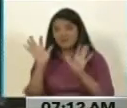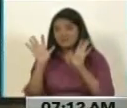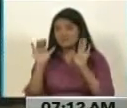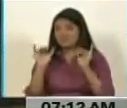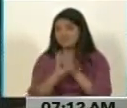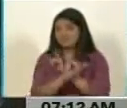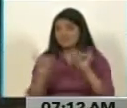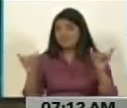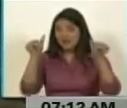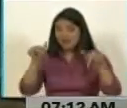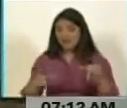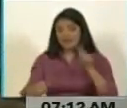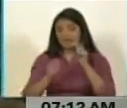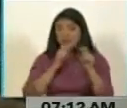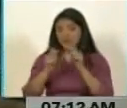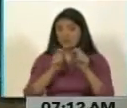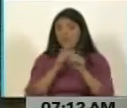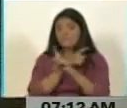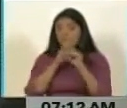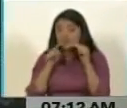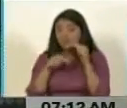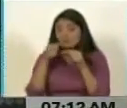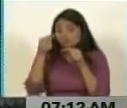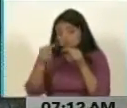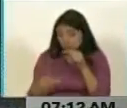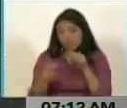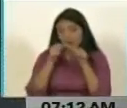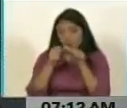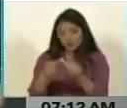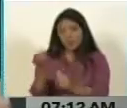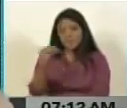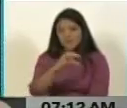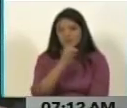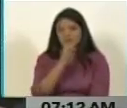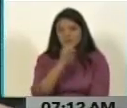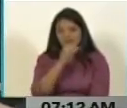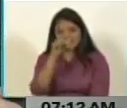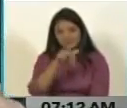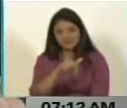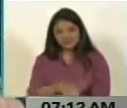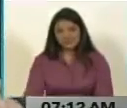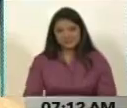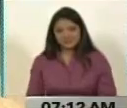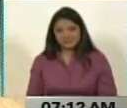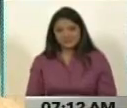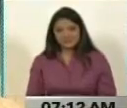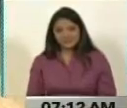parte del programa, pero dentro de pocos minutos vamos a continuar con más de La Pauta de Hoy.